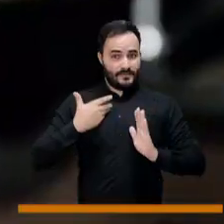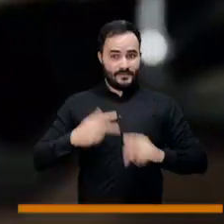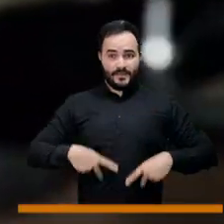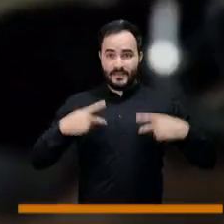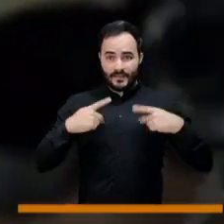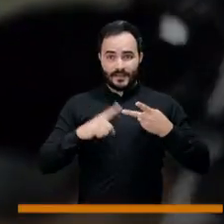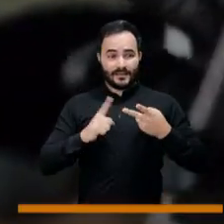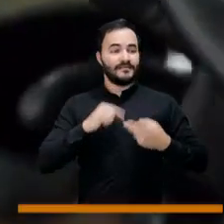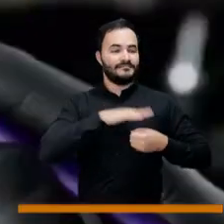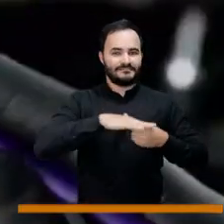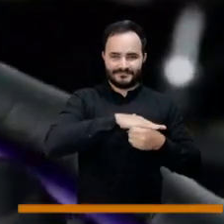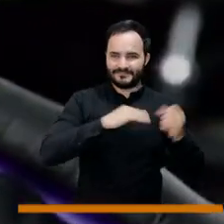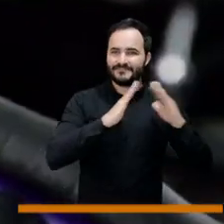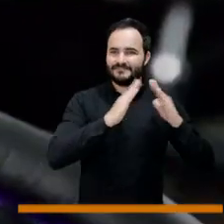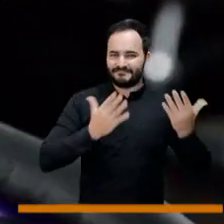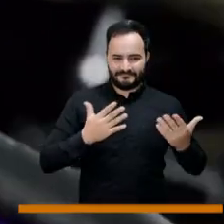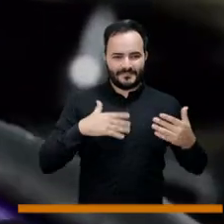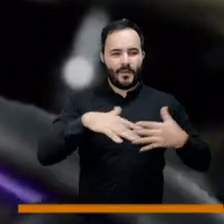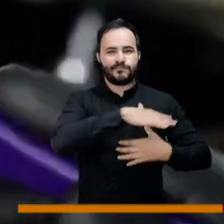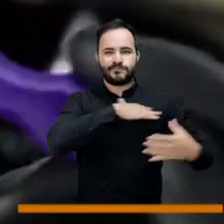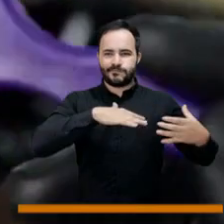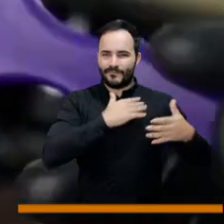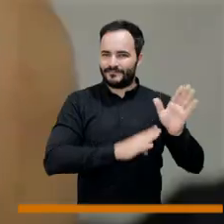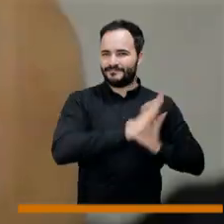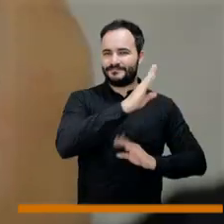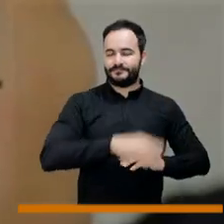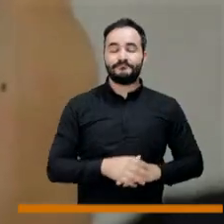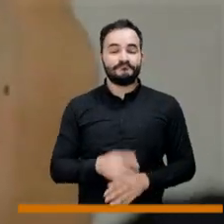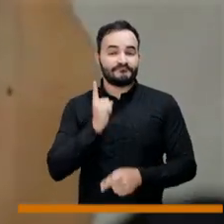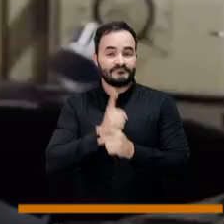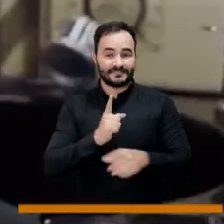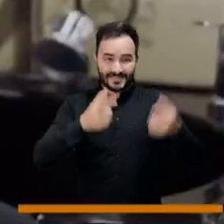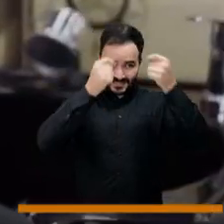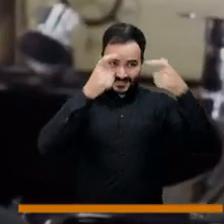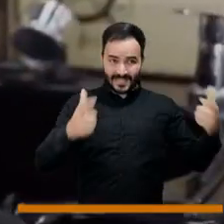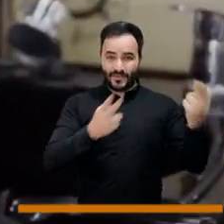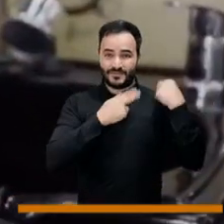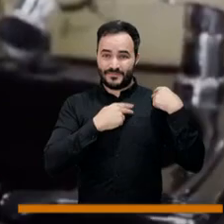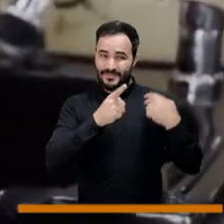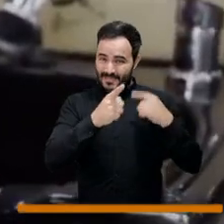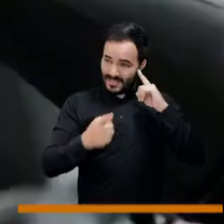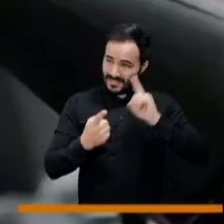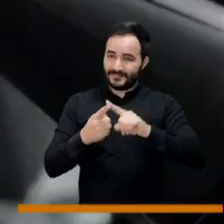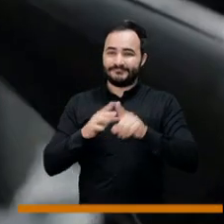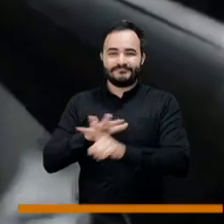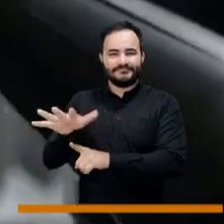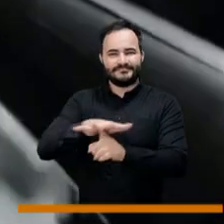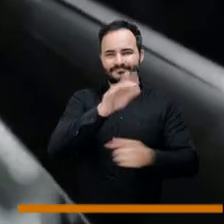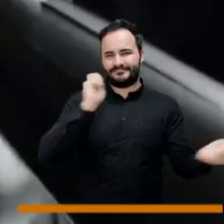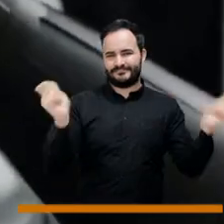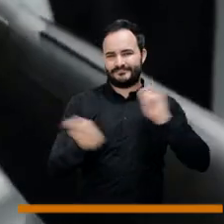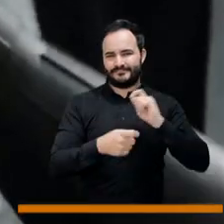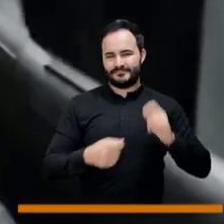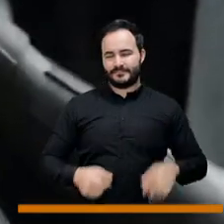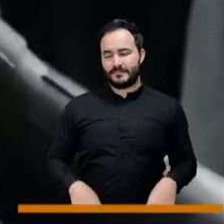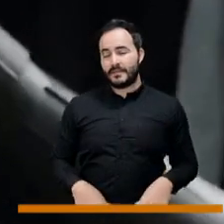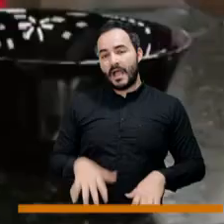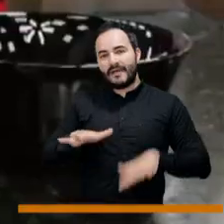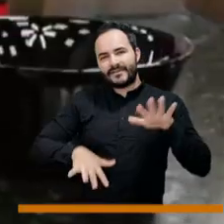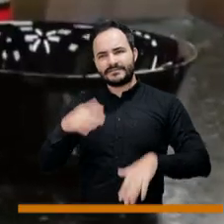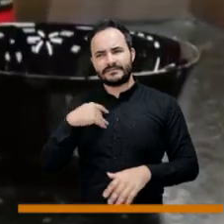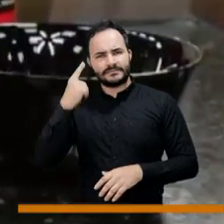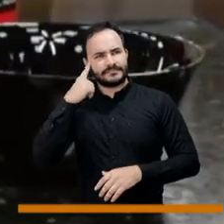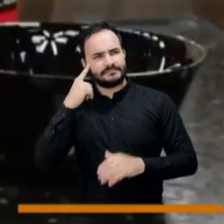La responsabilidad de educación se supone que es algo que debiese hacer el Estado. Entonces, cuando Quique dice, nuestro proyecto